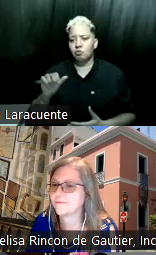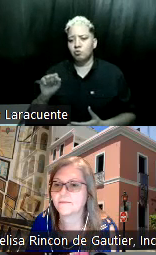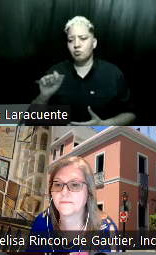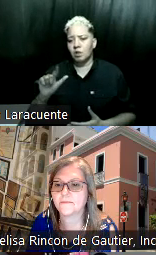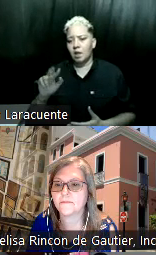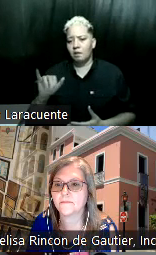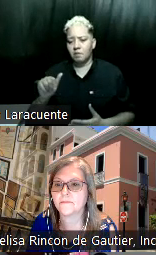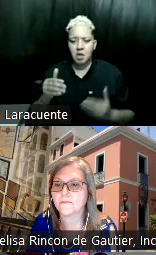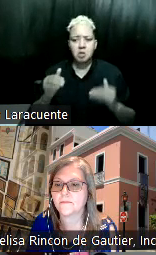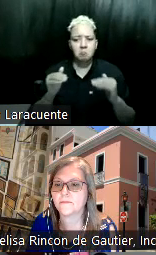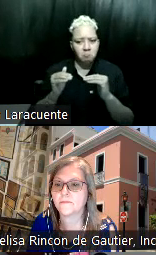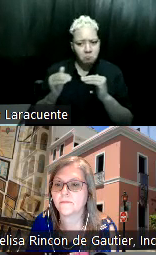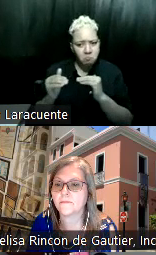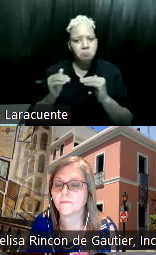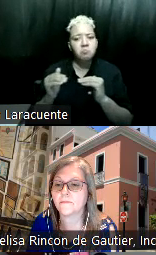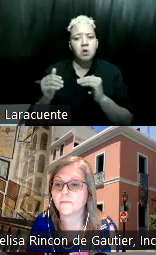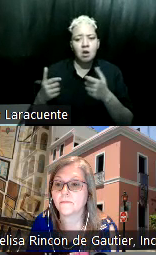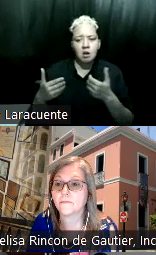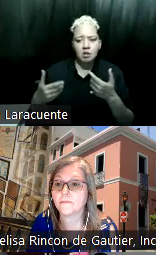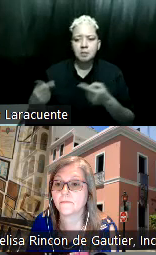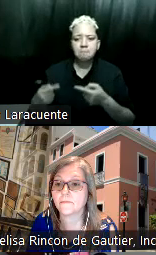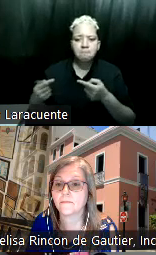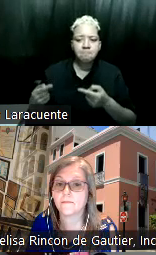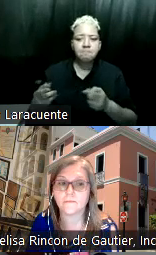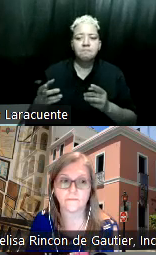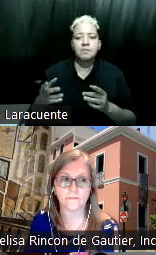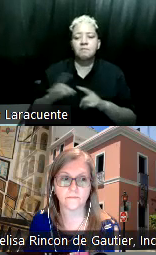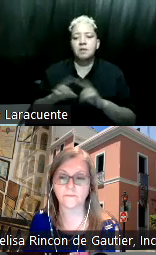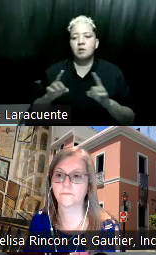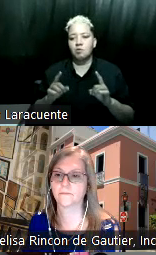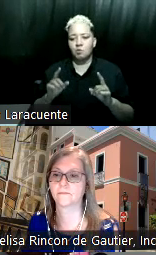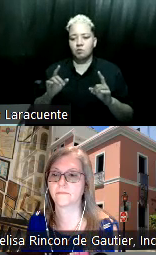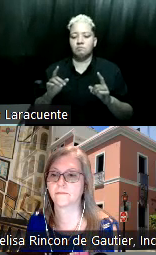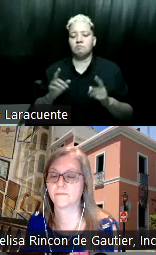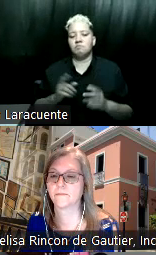con ellos. Eh, pero sí,